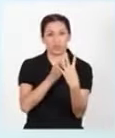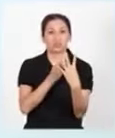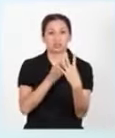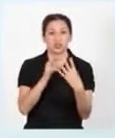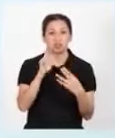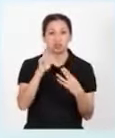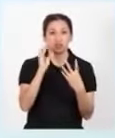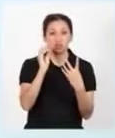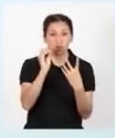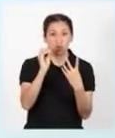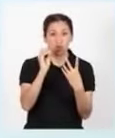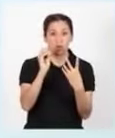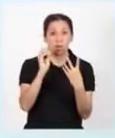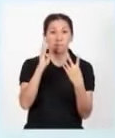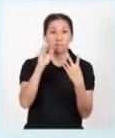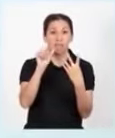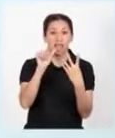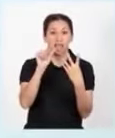Voy a hacer.